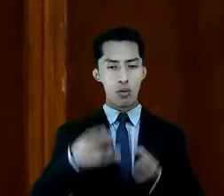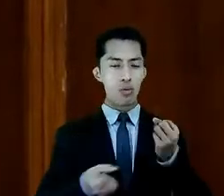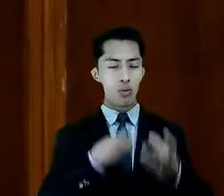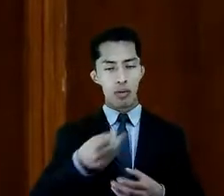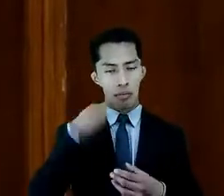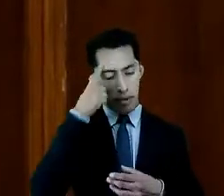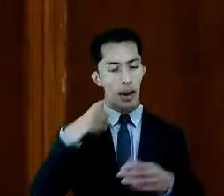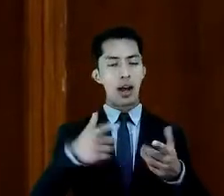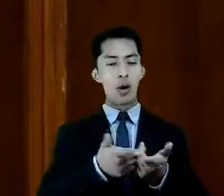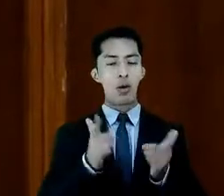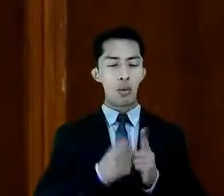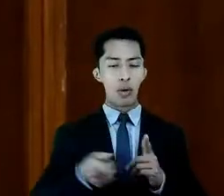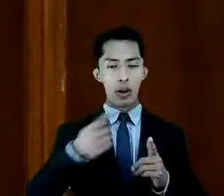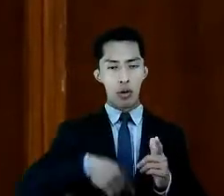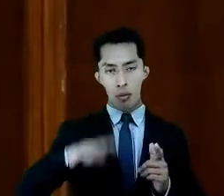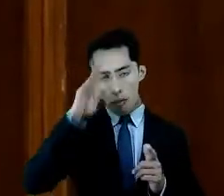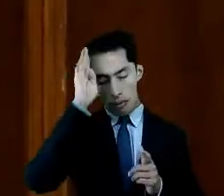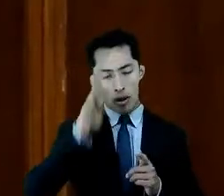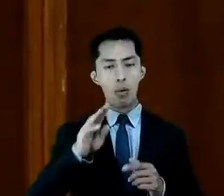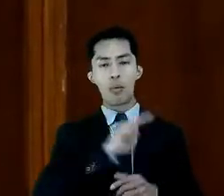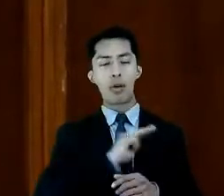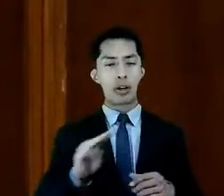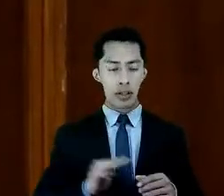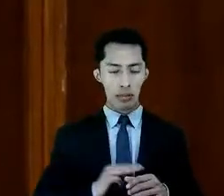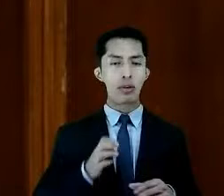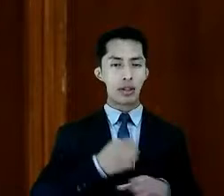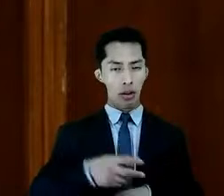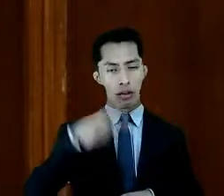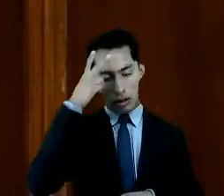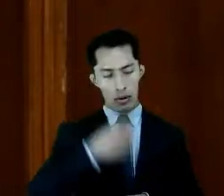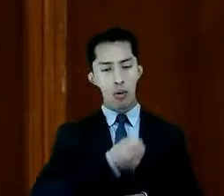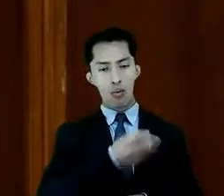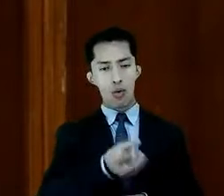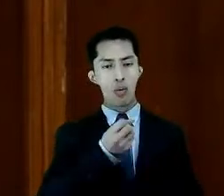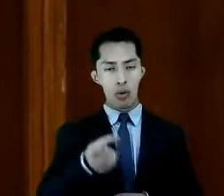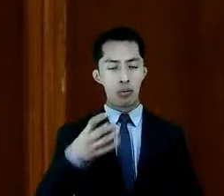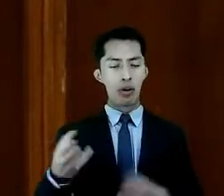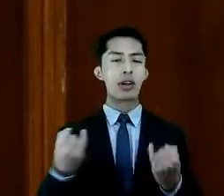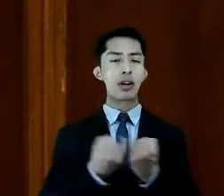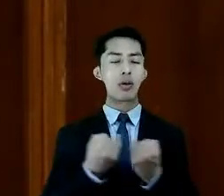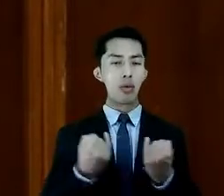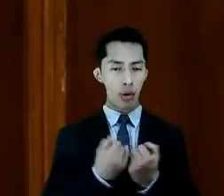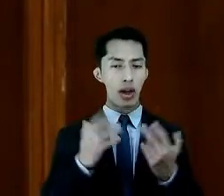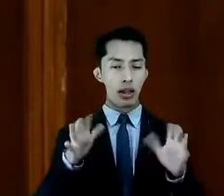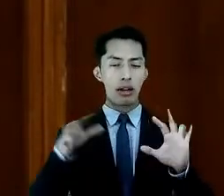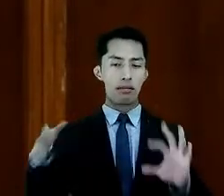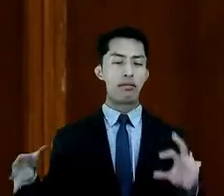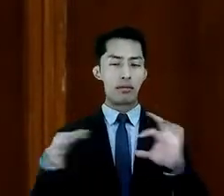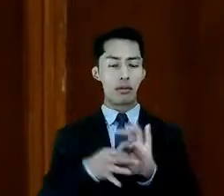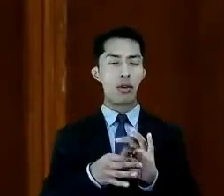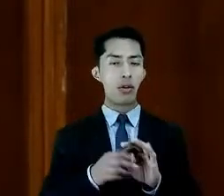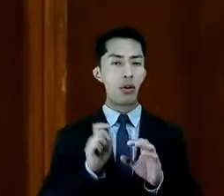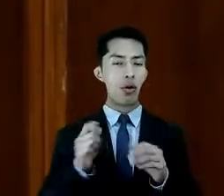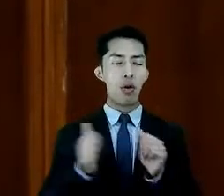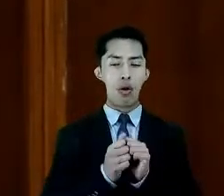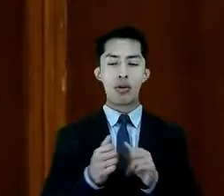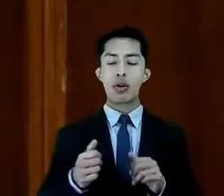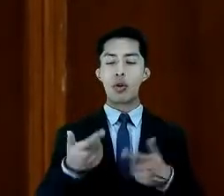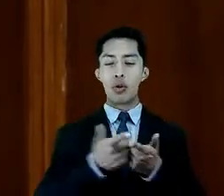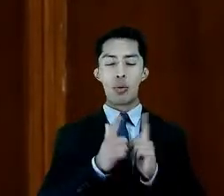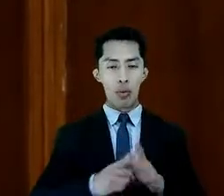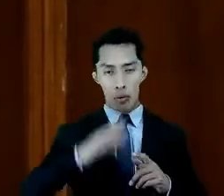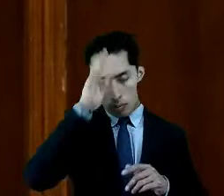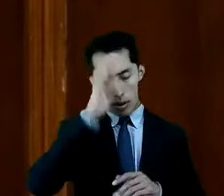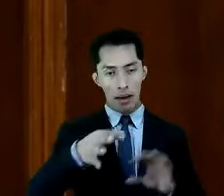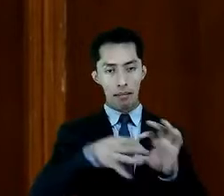cuerpos de bomberos en los municipios del Estado de México, así como la coordinación de los cuerpos de